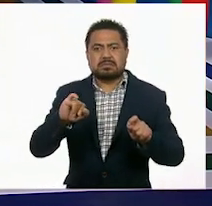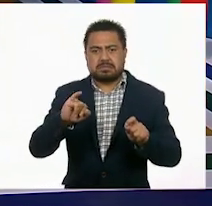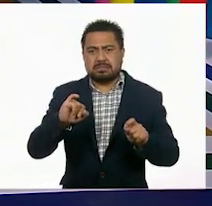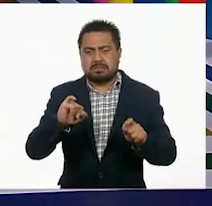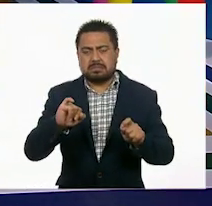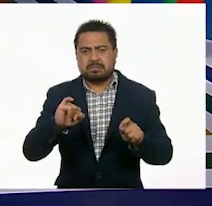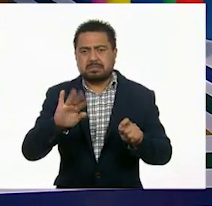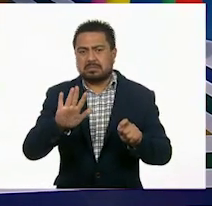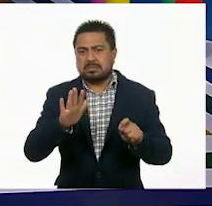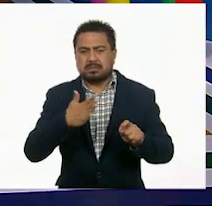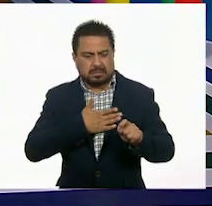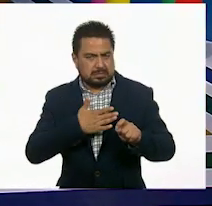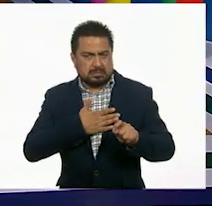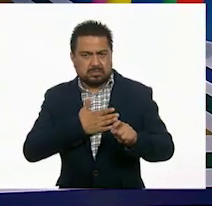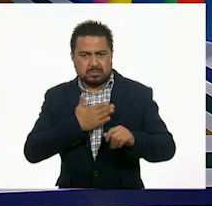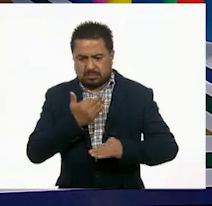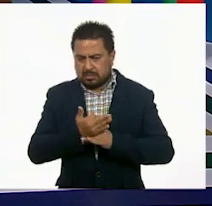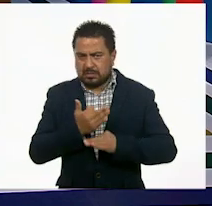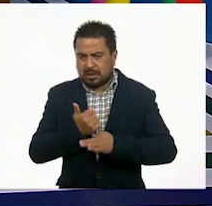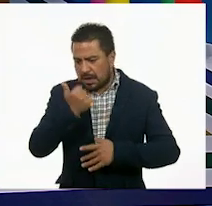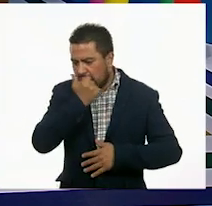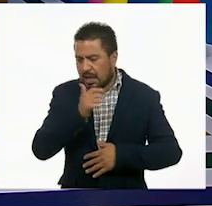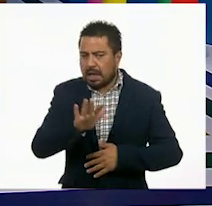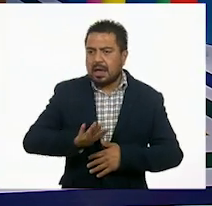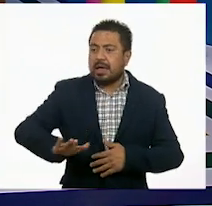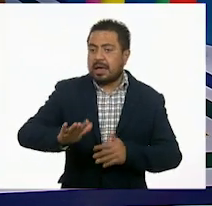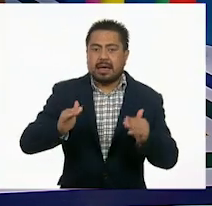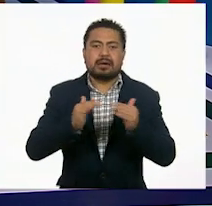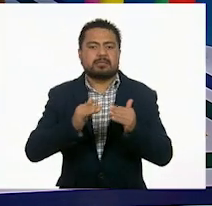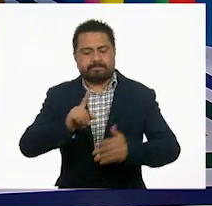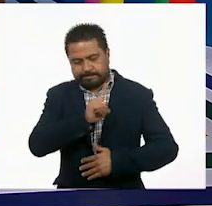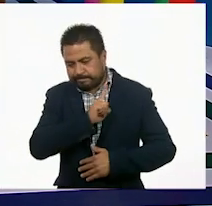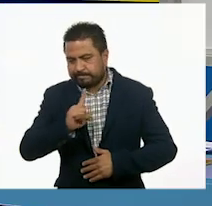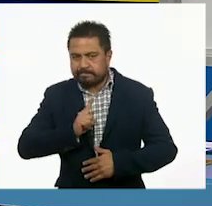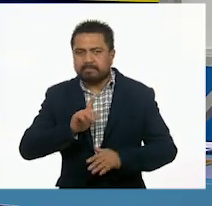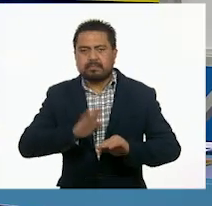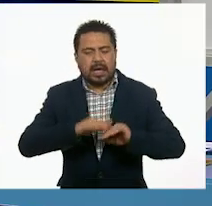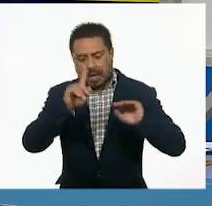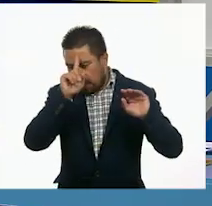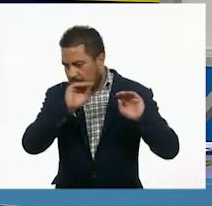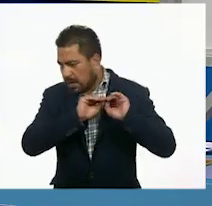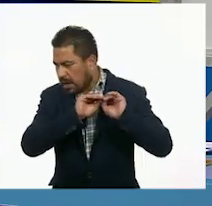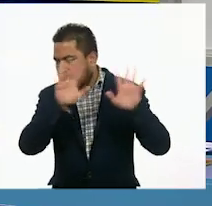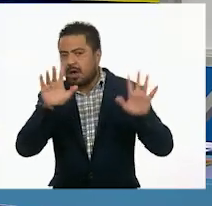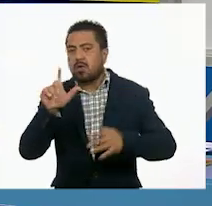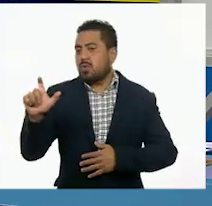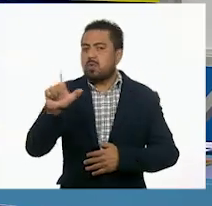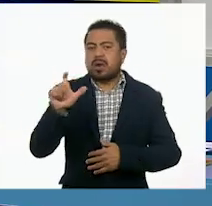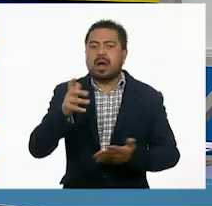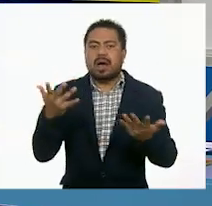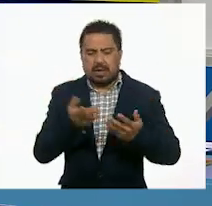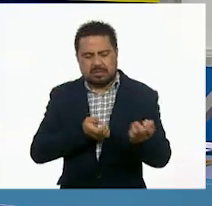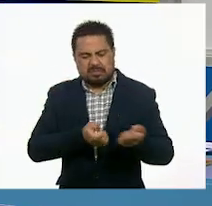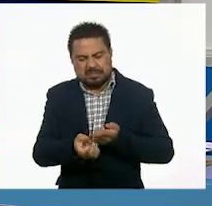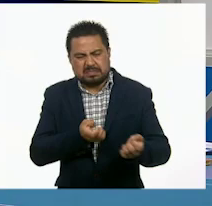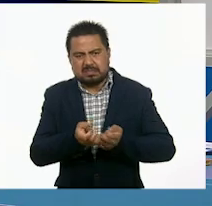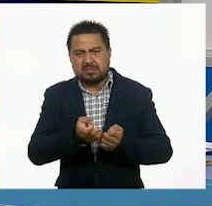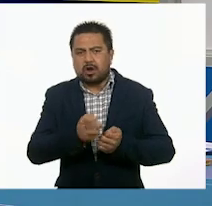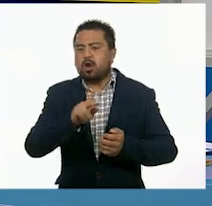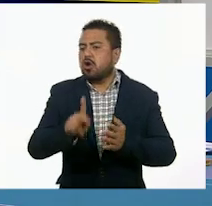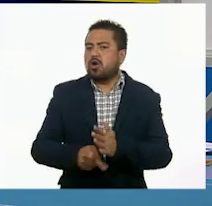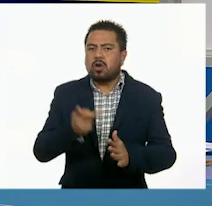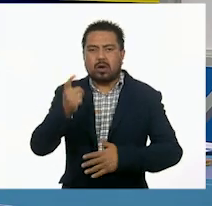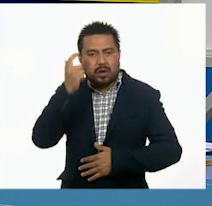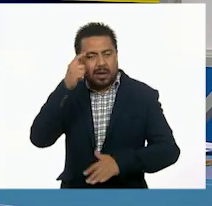insisto, nuestros alumnos en casa tienen que tener muy claro que cuando ponemos en práctica otra vez